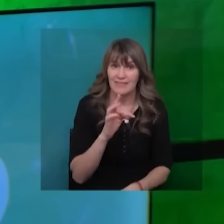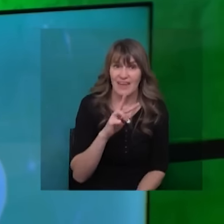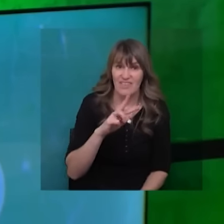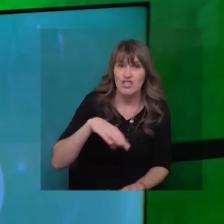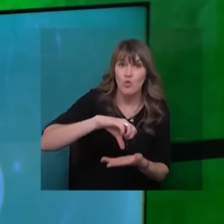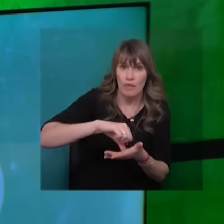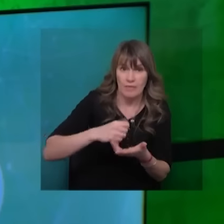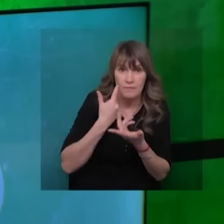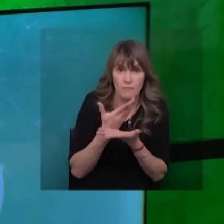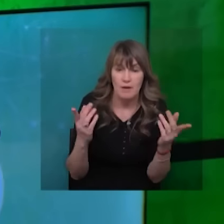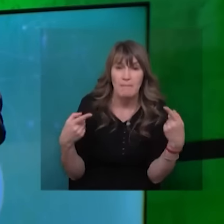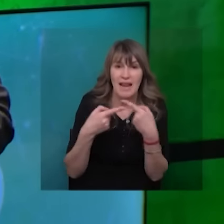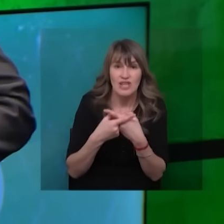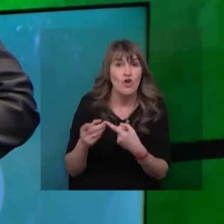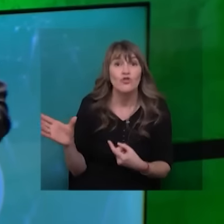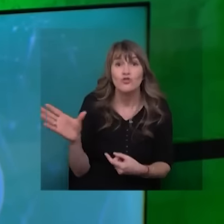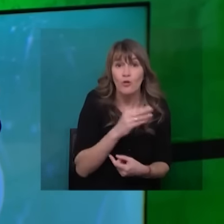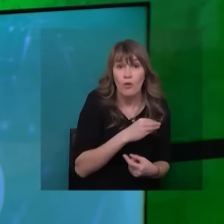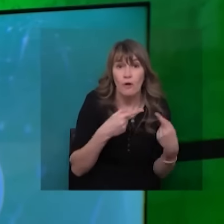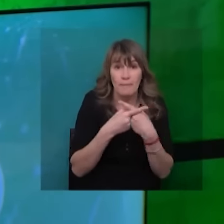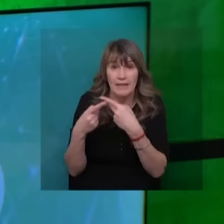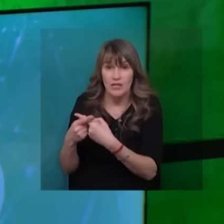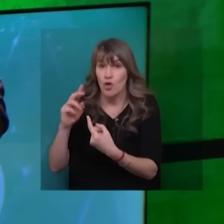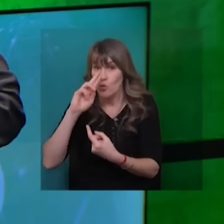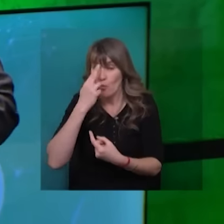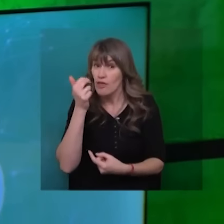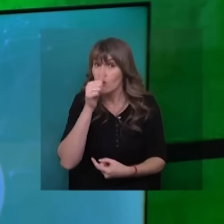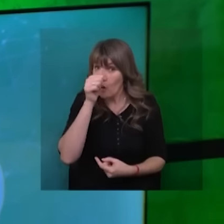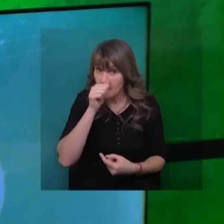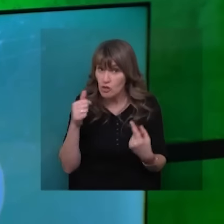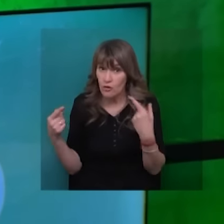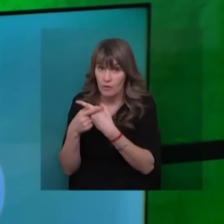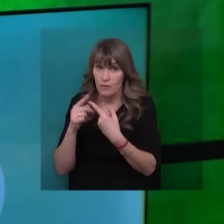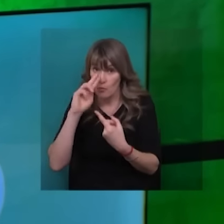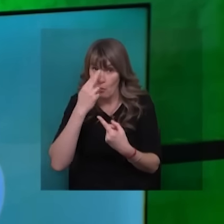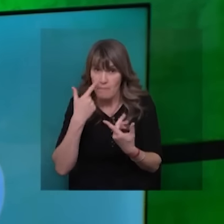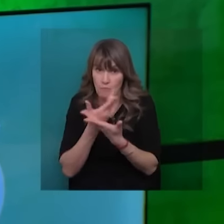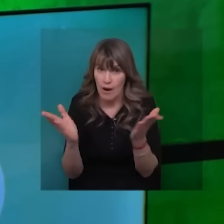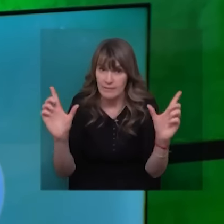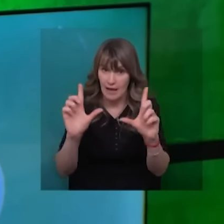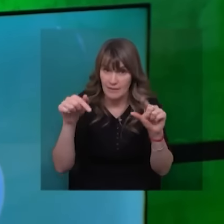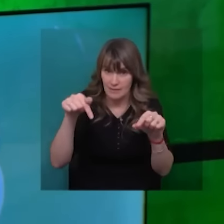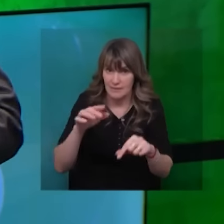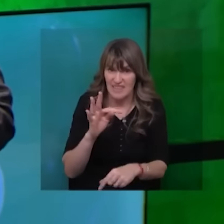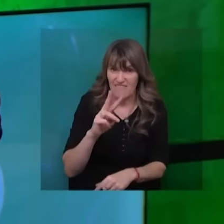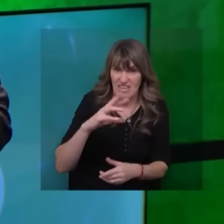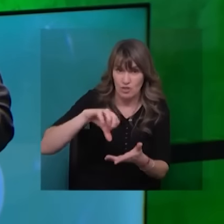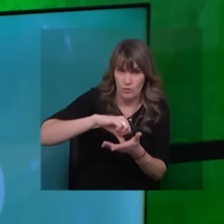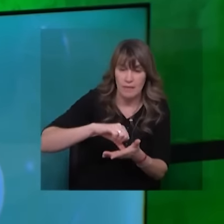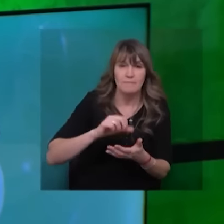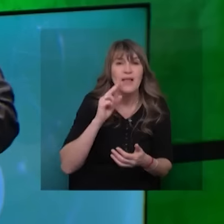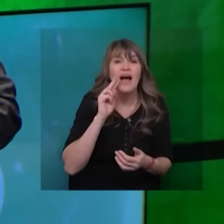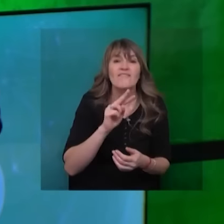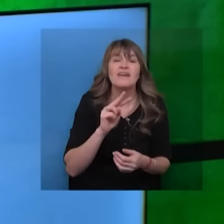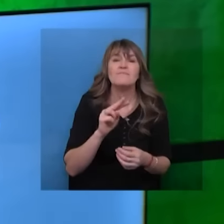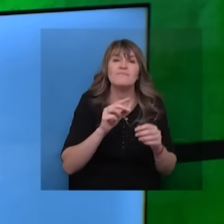en tv ciudad todos los partidos de Uruguay que estará debutando el próximo domingo y por eso la ucina de percepción ciudadana en su columna que ya está